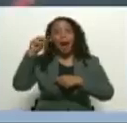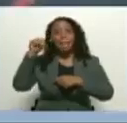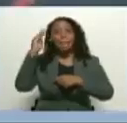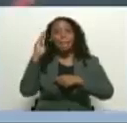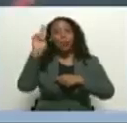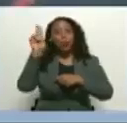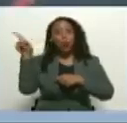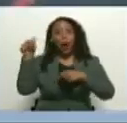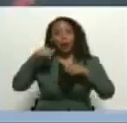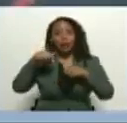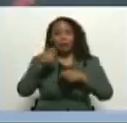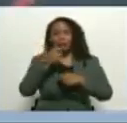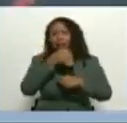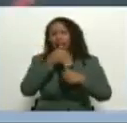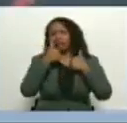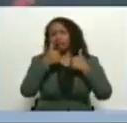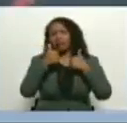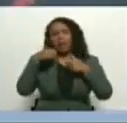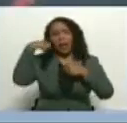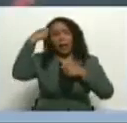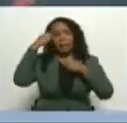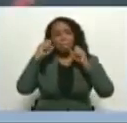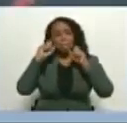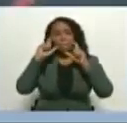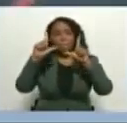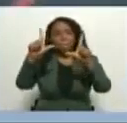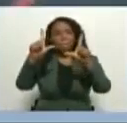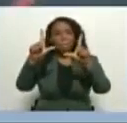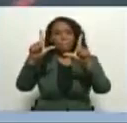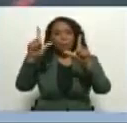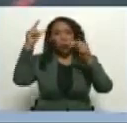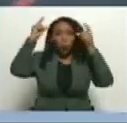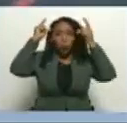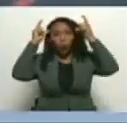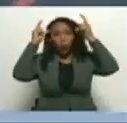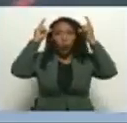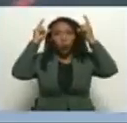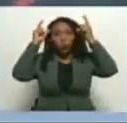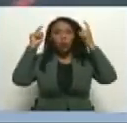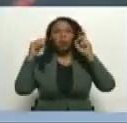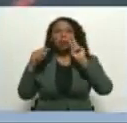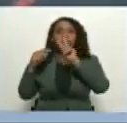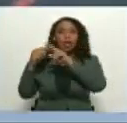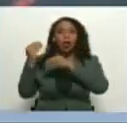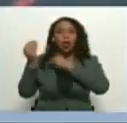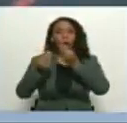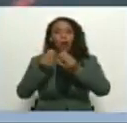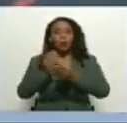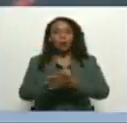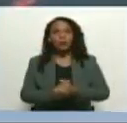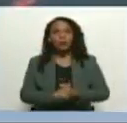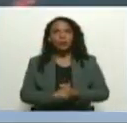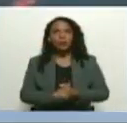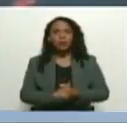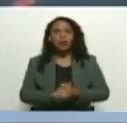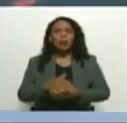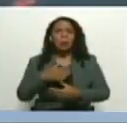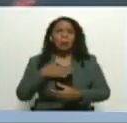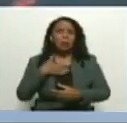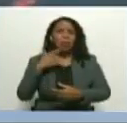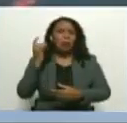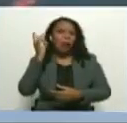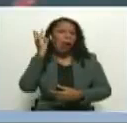tan maravillosa. Y la imagen de ese oso, la cava, ese oso. Ah, pudiéramos inventar el baile del